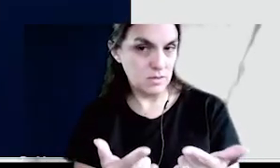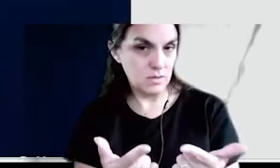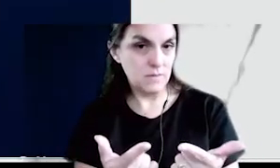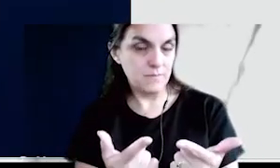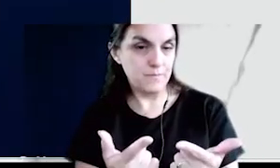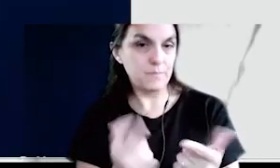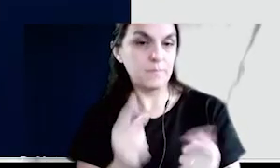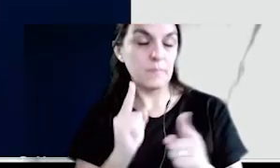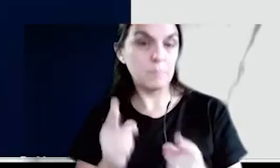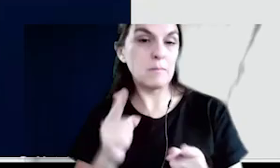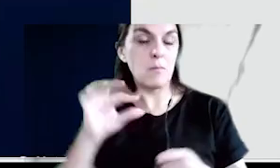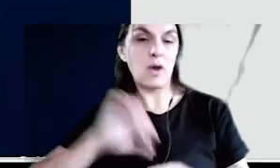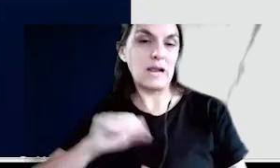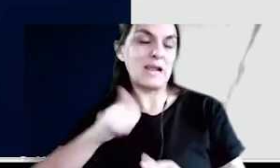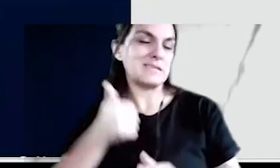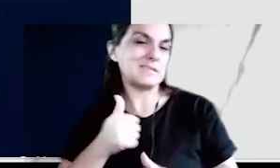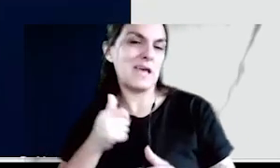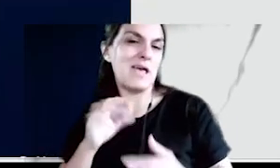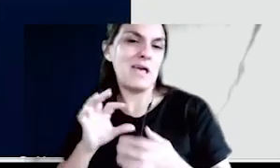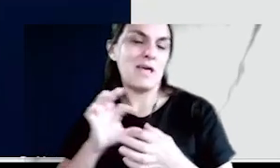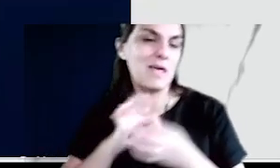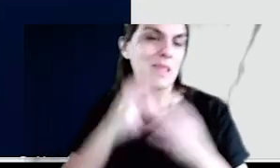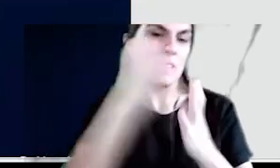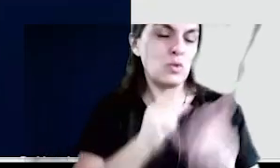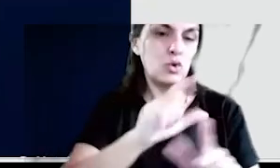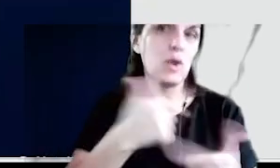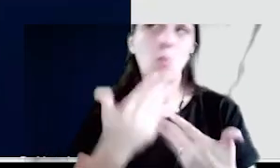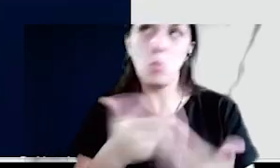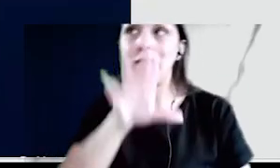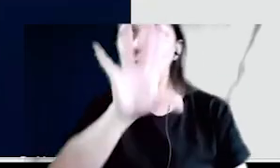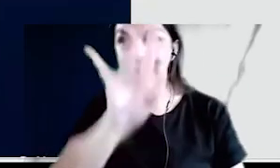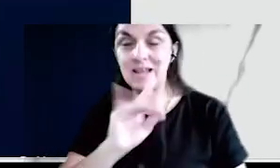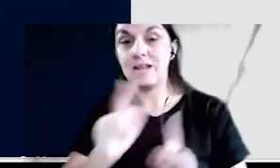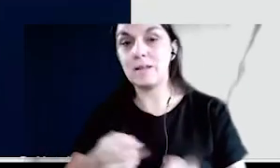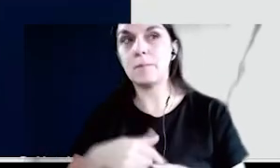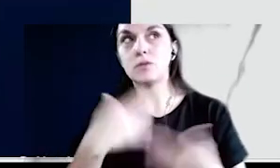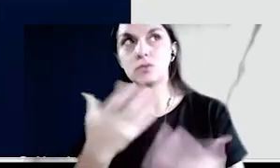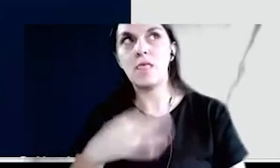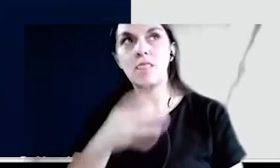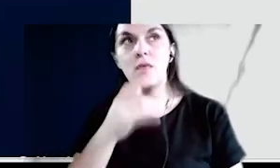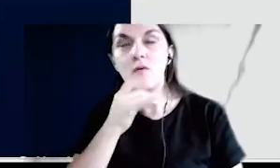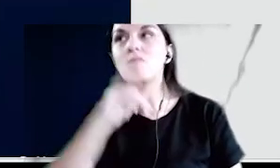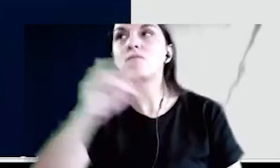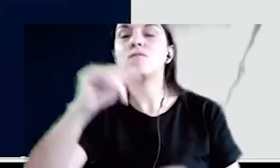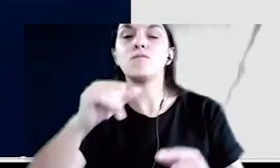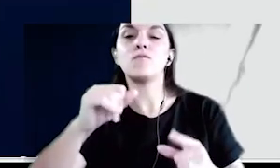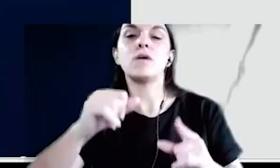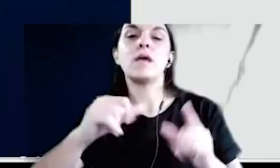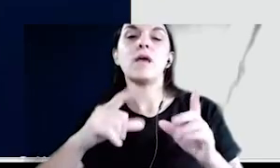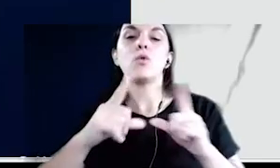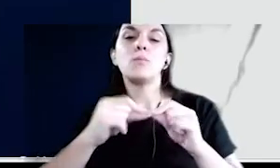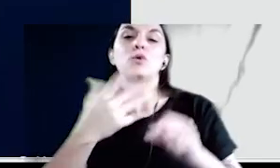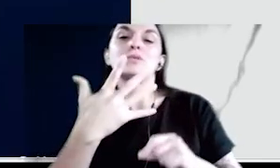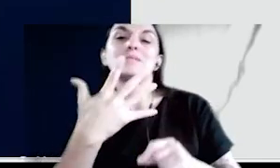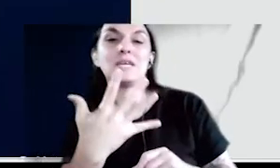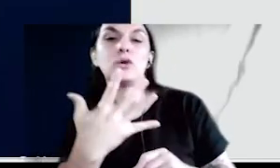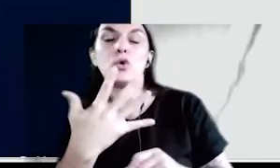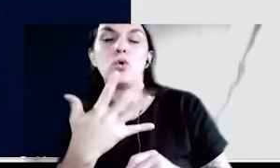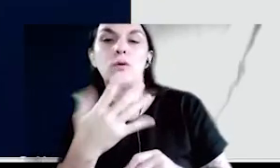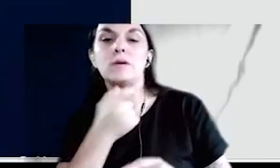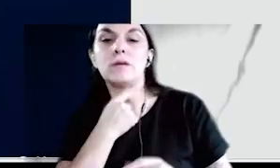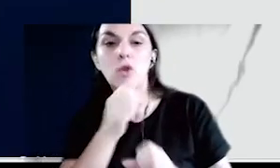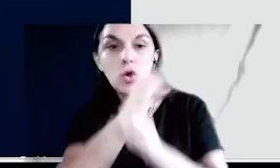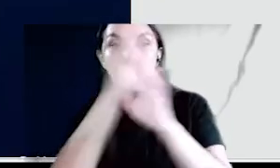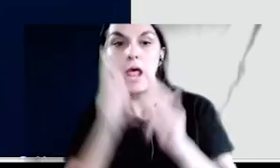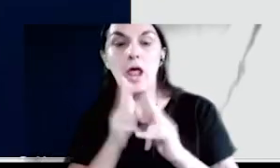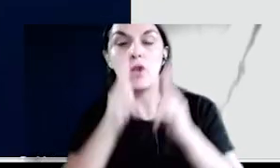a la ganancia no imponible, la pueden tomar. Entonces también hay que informar el rubro 5. Y esto me permito aclararlo porque he